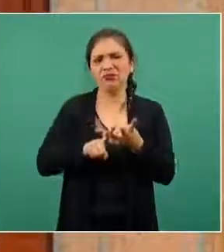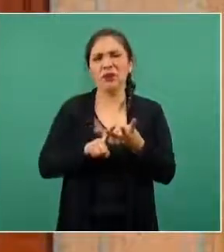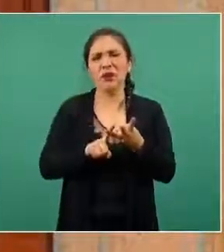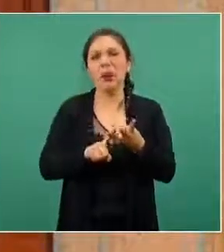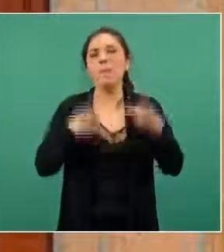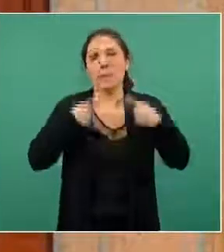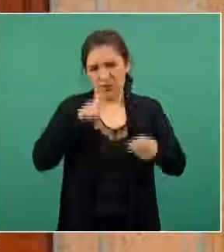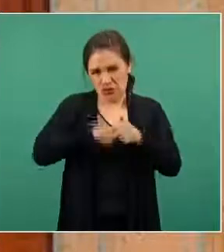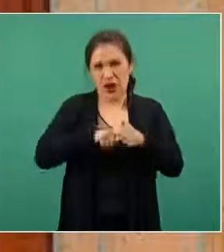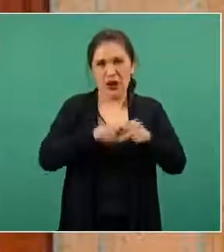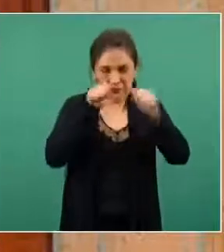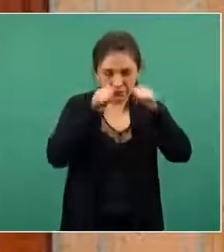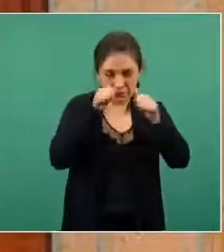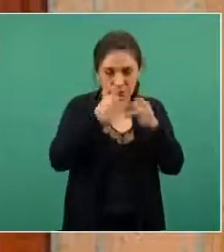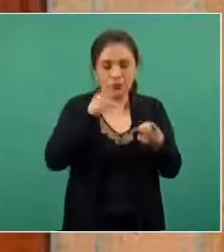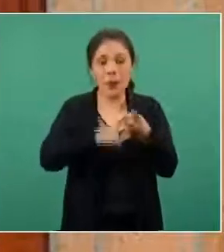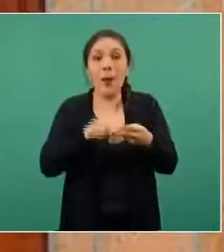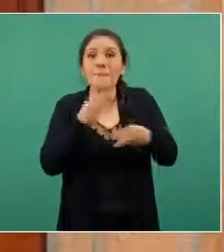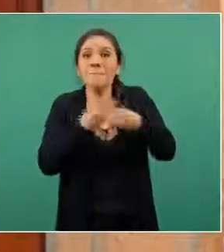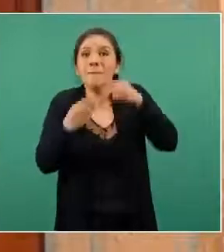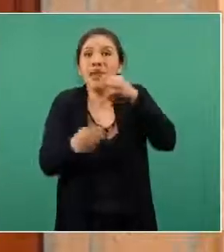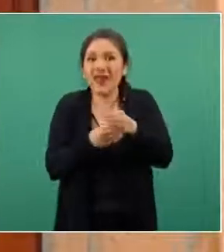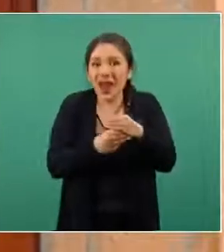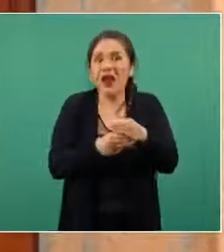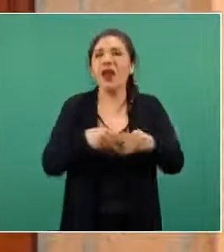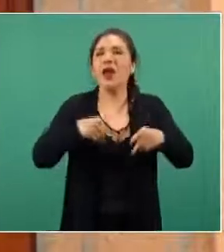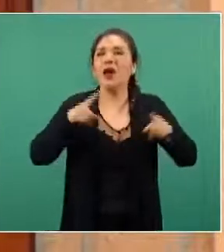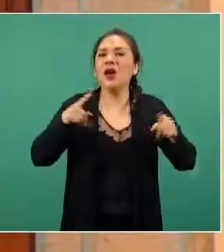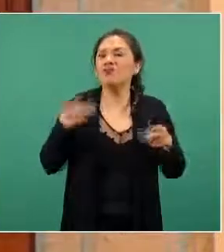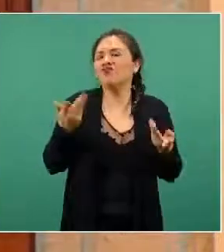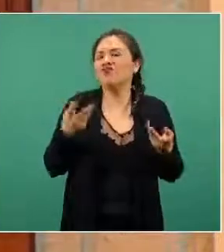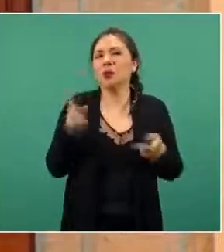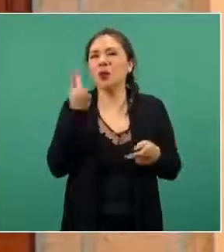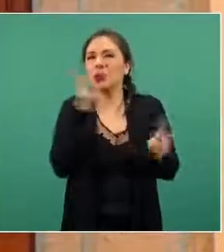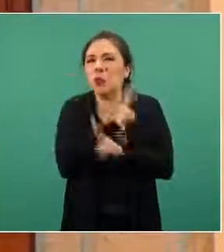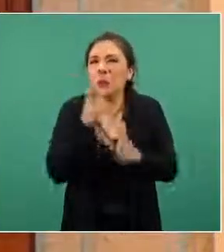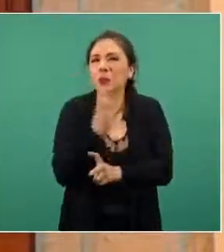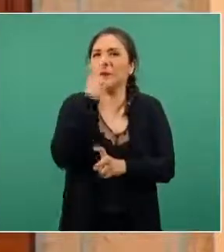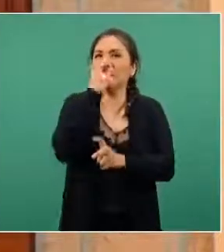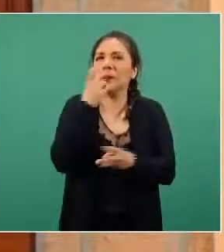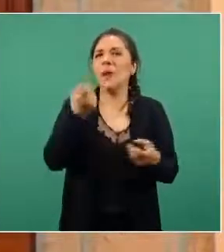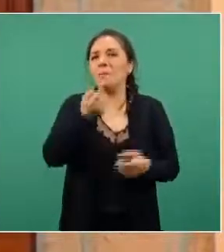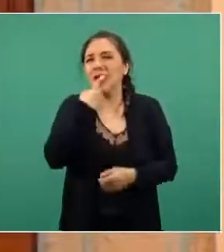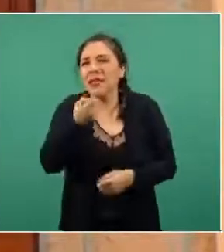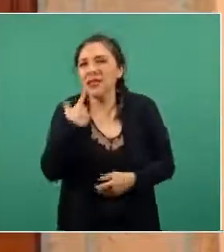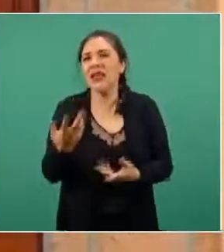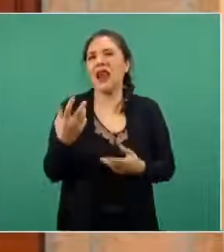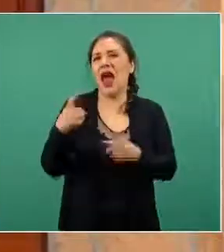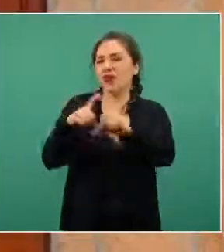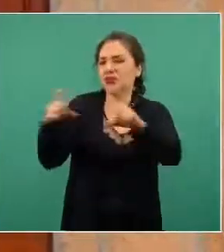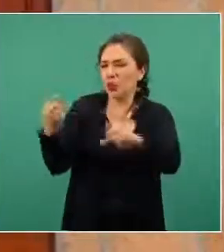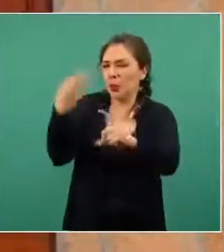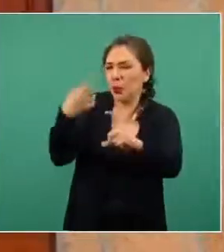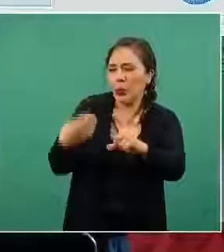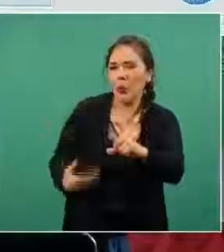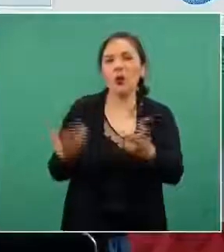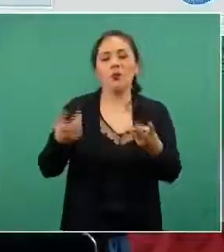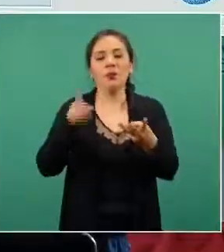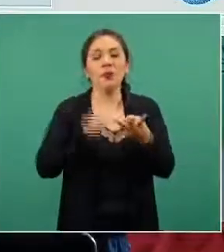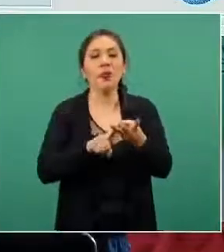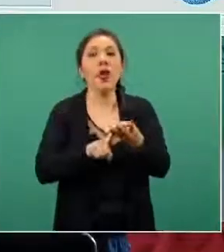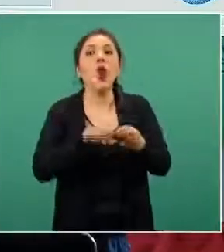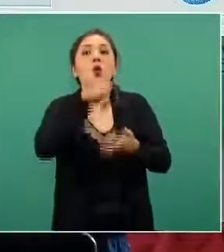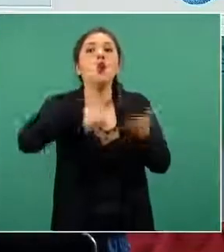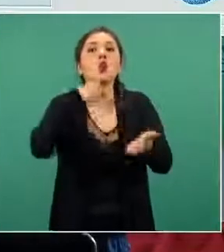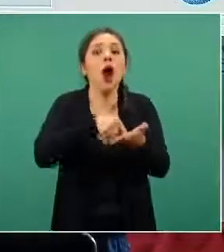staff o personal, stuff, que son insumos, ventiladores, monitores, medicamentos, etcétera, e infraestructura. Pero cuando hablamos